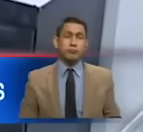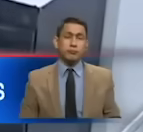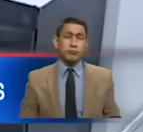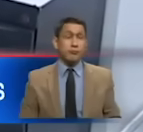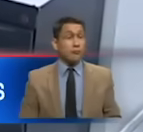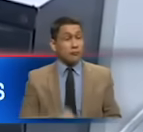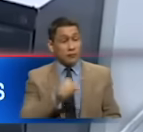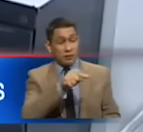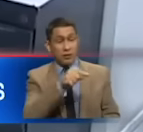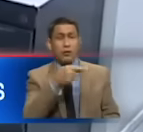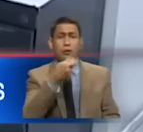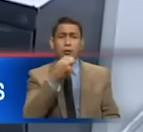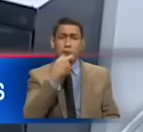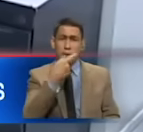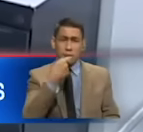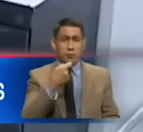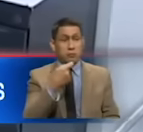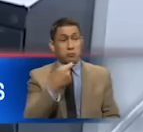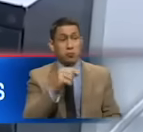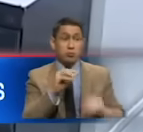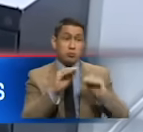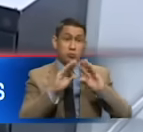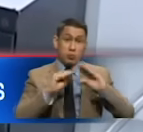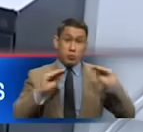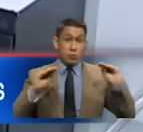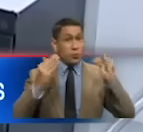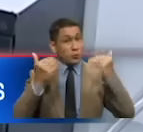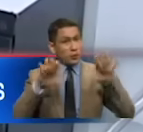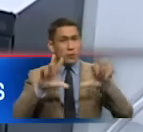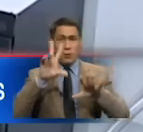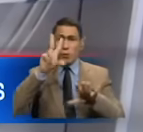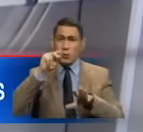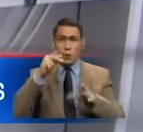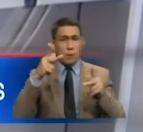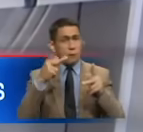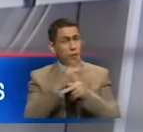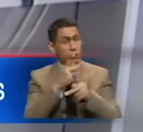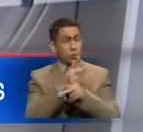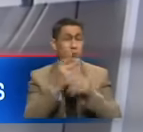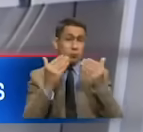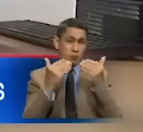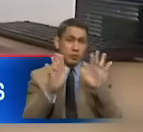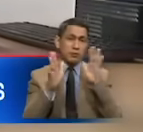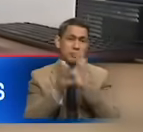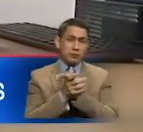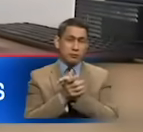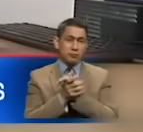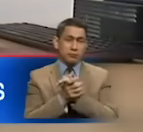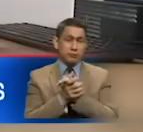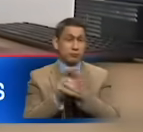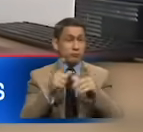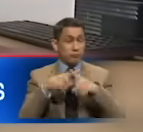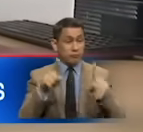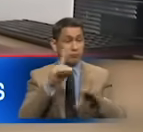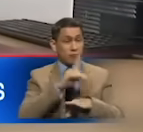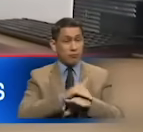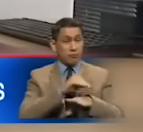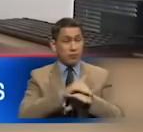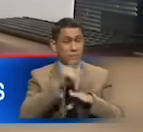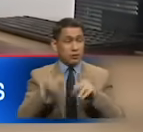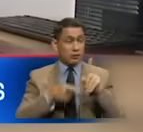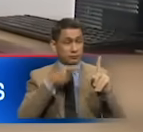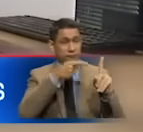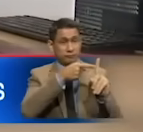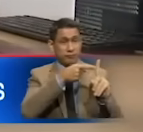principio activo de este anticonceptivo, sino un producto en similitud al 100% con un analgésico común. La doctora María Fernanda Morales